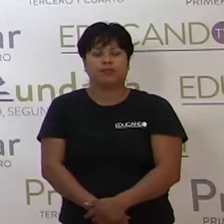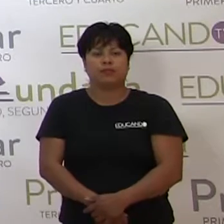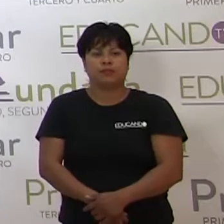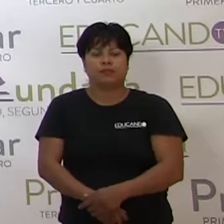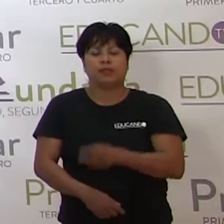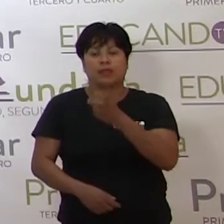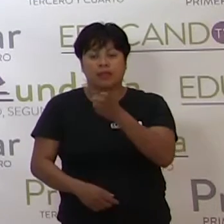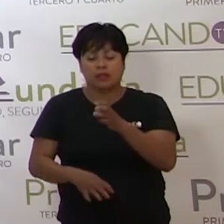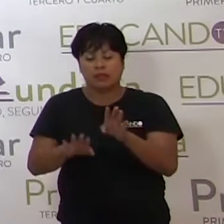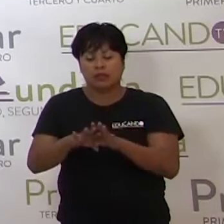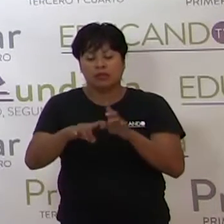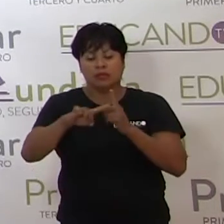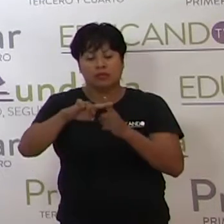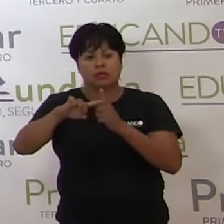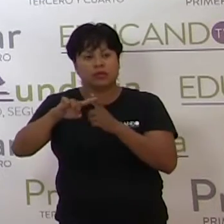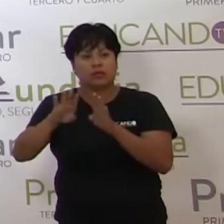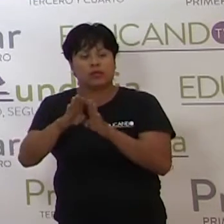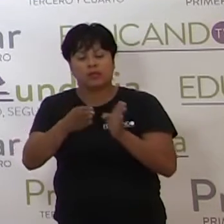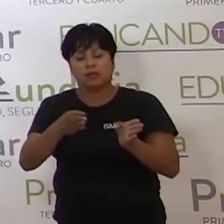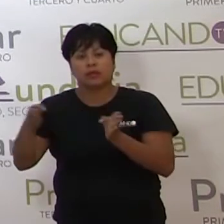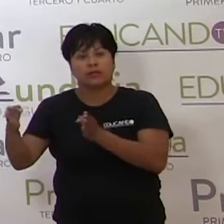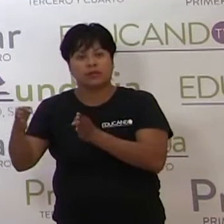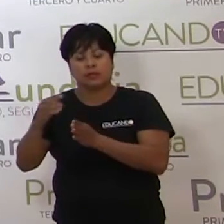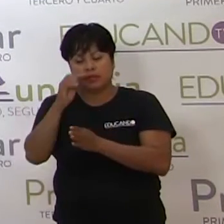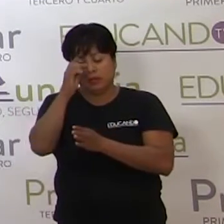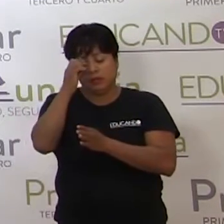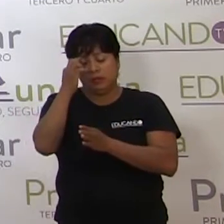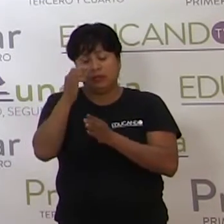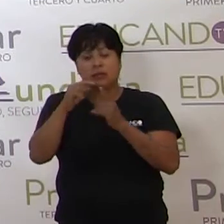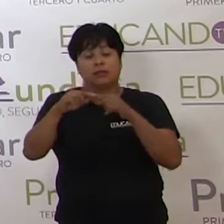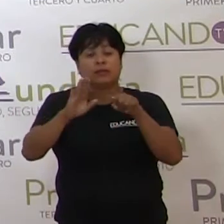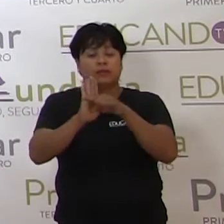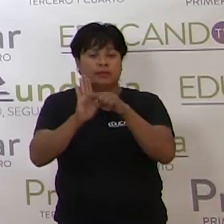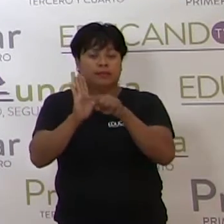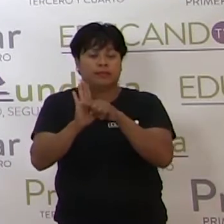Está sumando, ¿cómo va a pasar del otro lado? Restan.